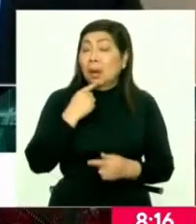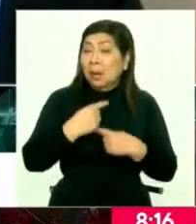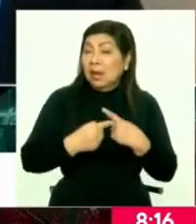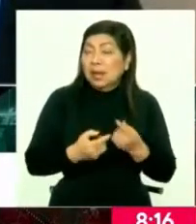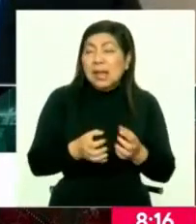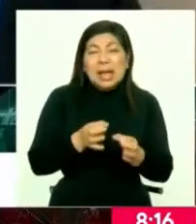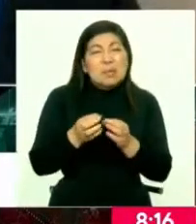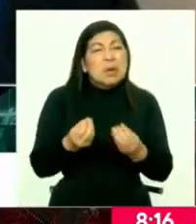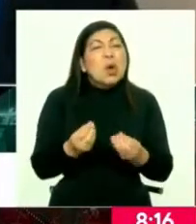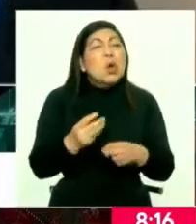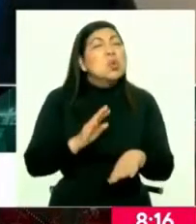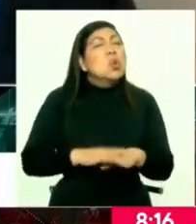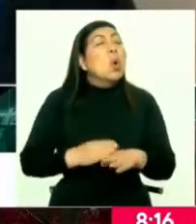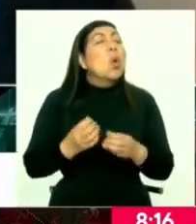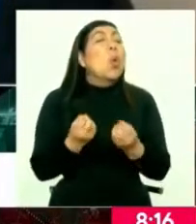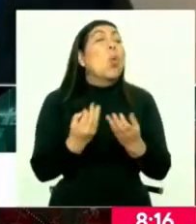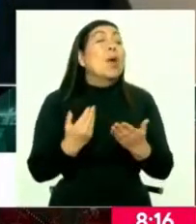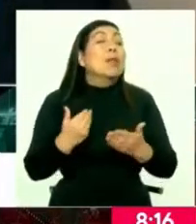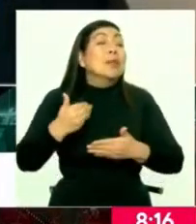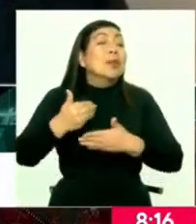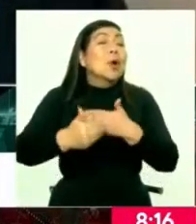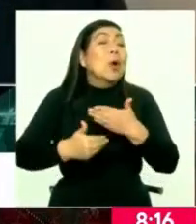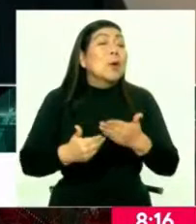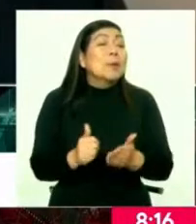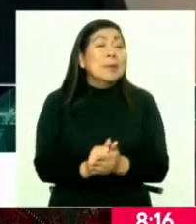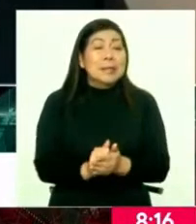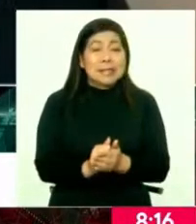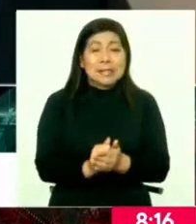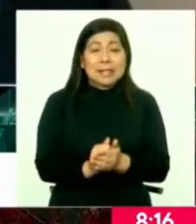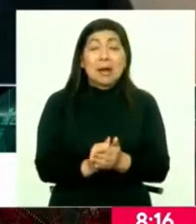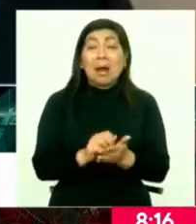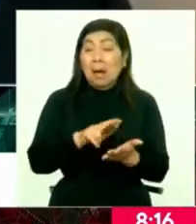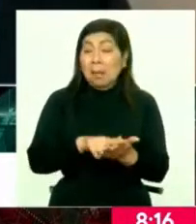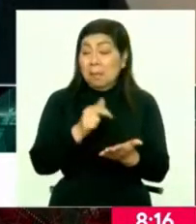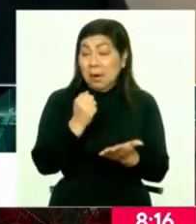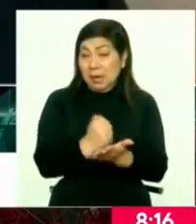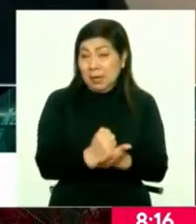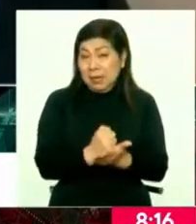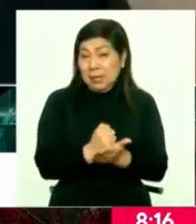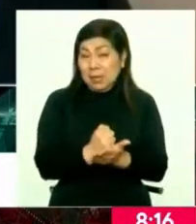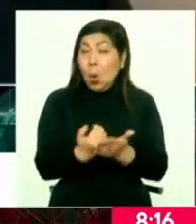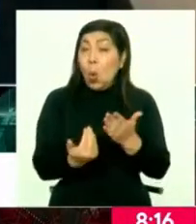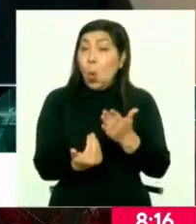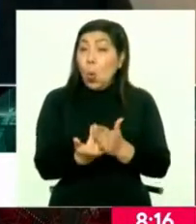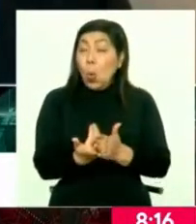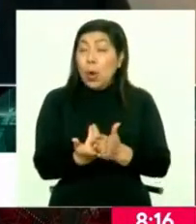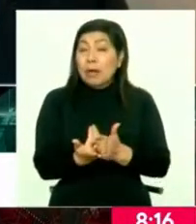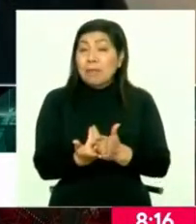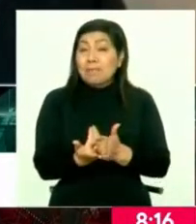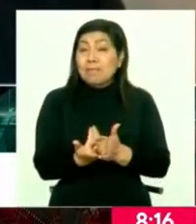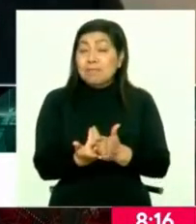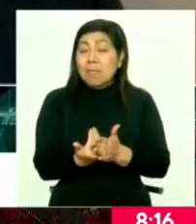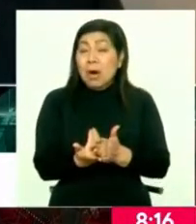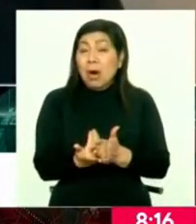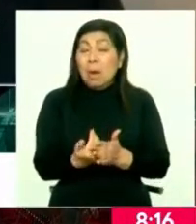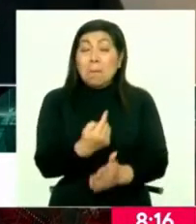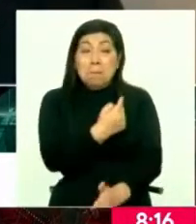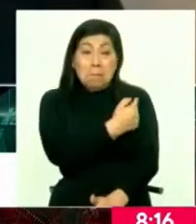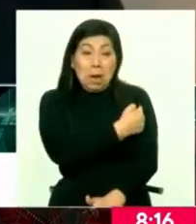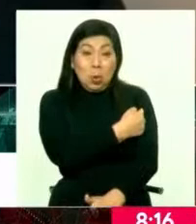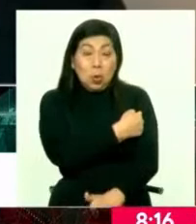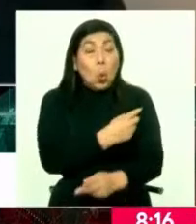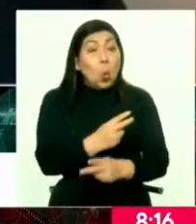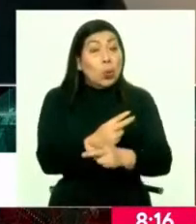poquito más de detalles al respecto? ¿Cuánto se ha avanzado respecto de la aprobación de este nuevo sistema de vacunación,